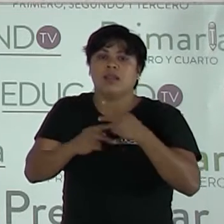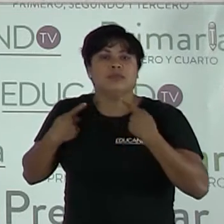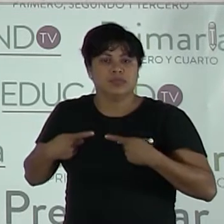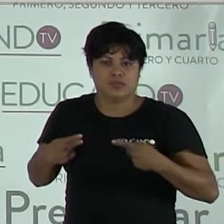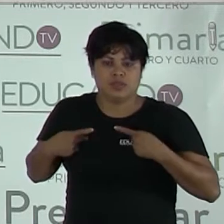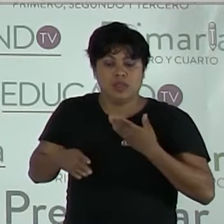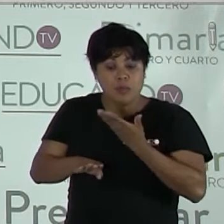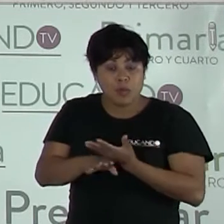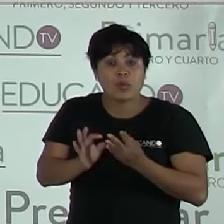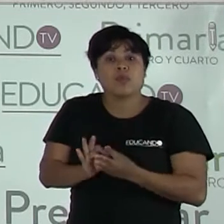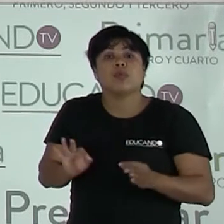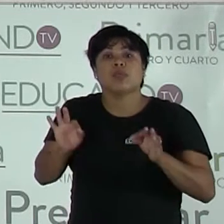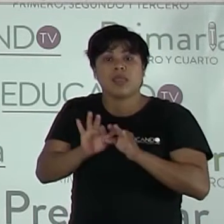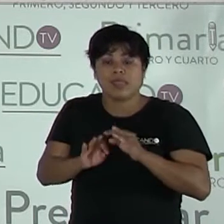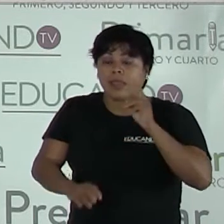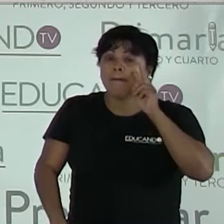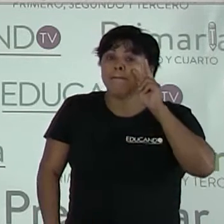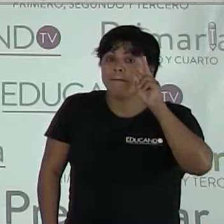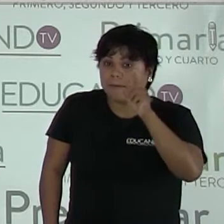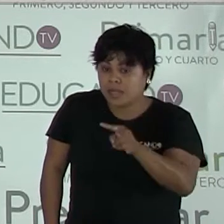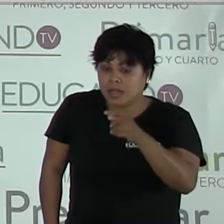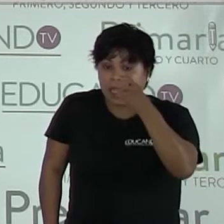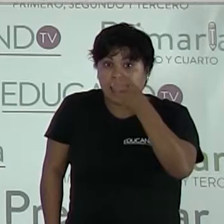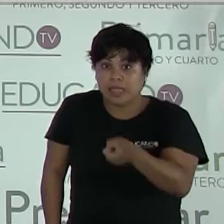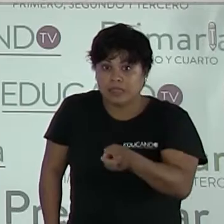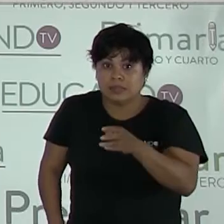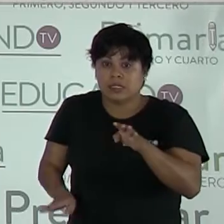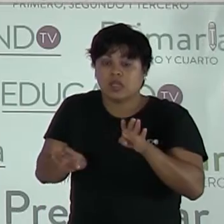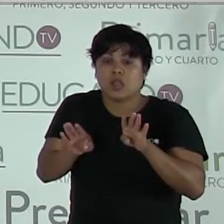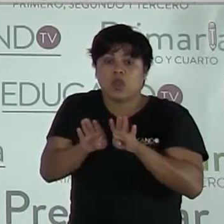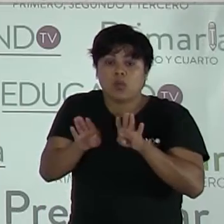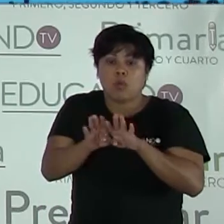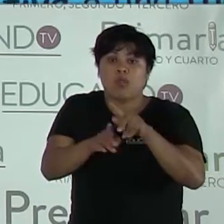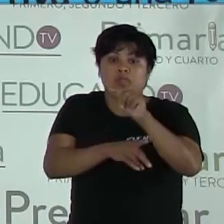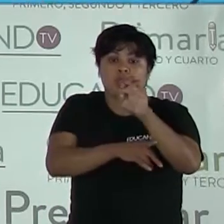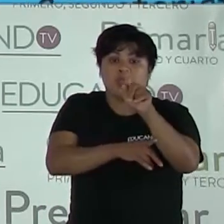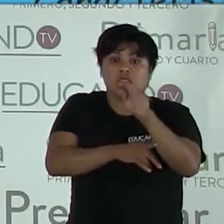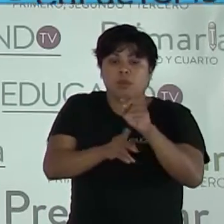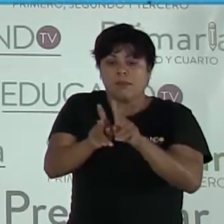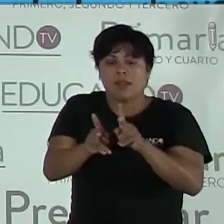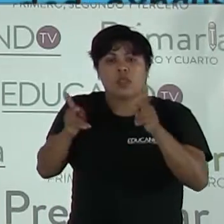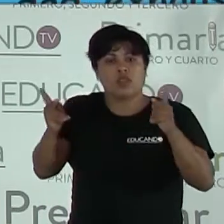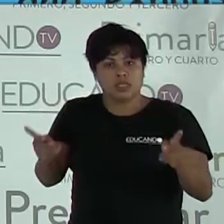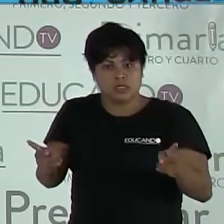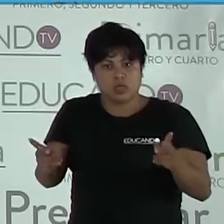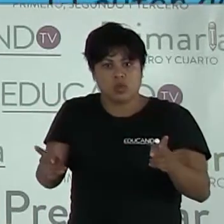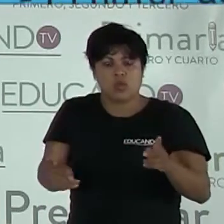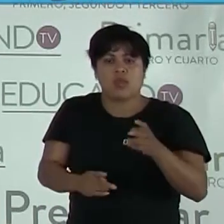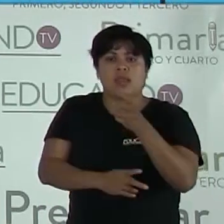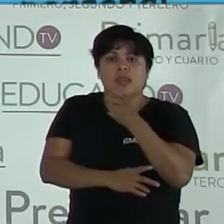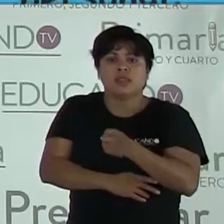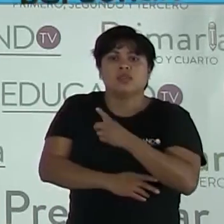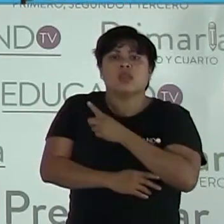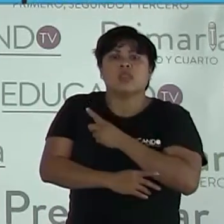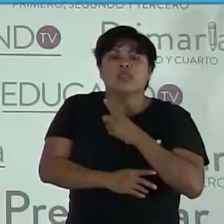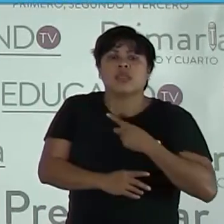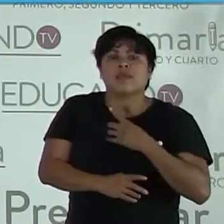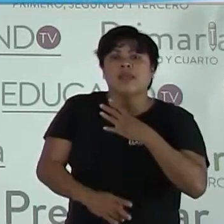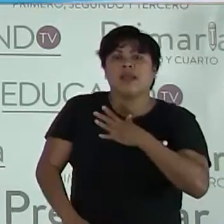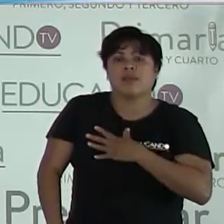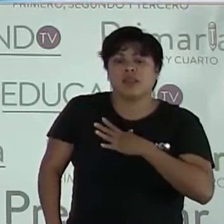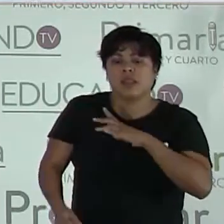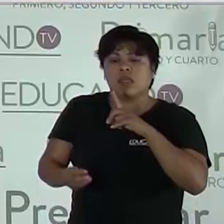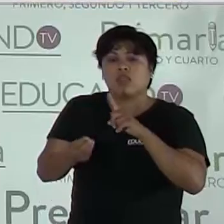reporteros. Muy importante destacar que este tipo de texto periodístico es expositivo,